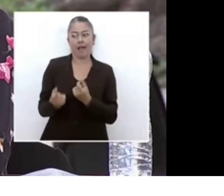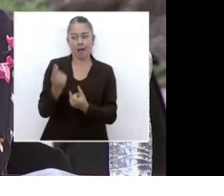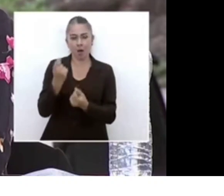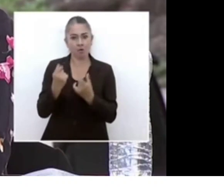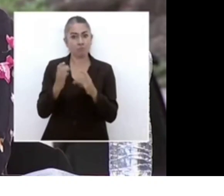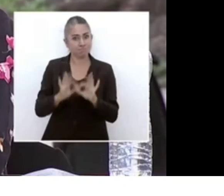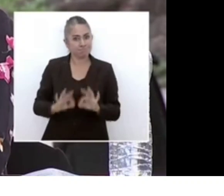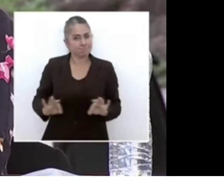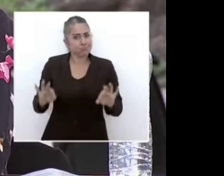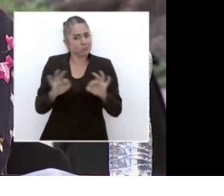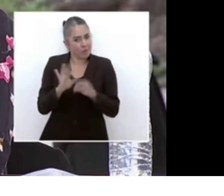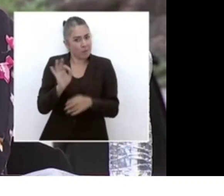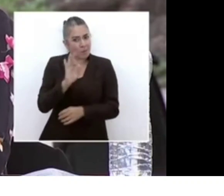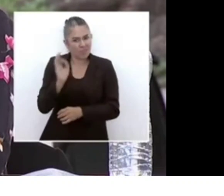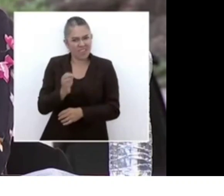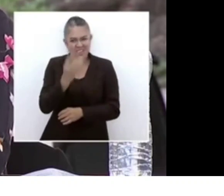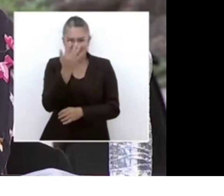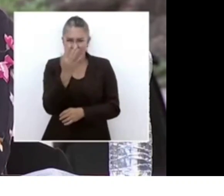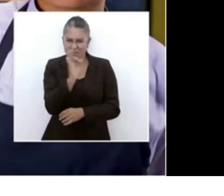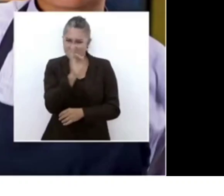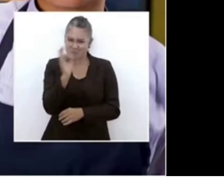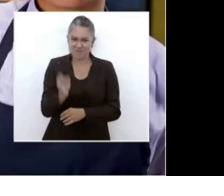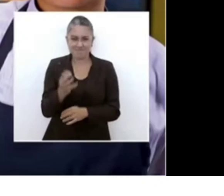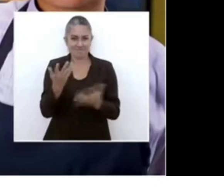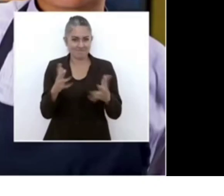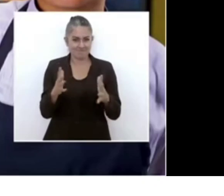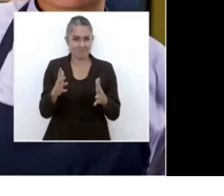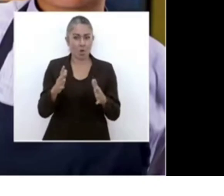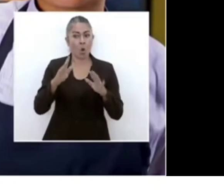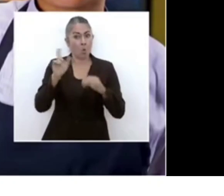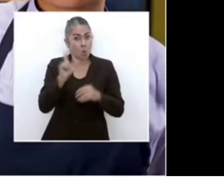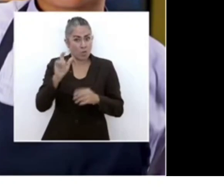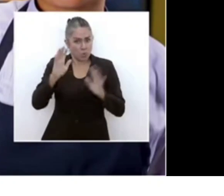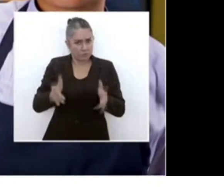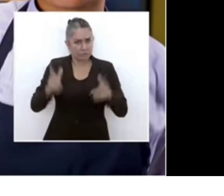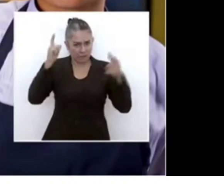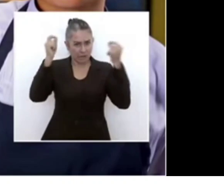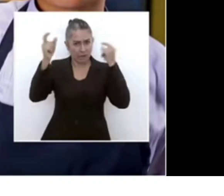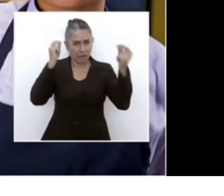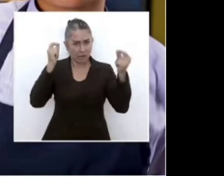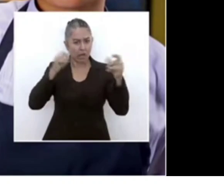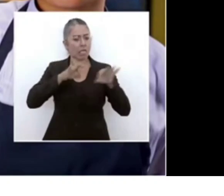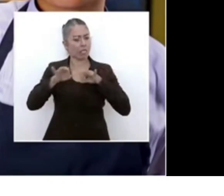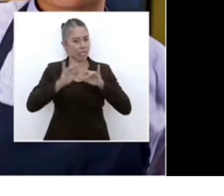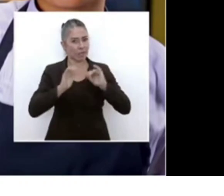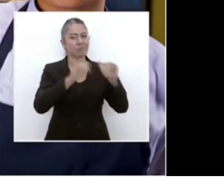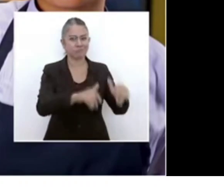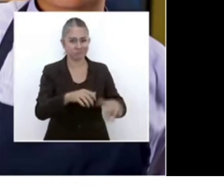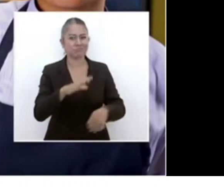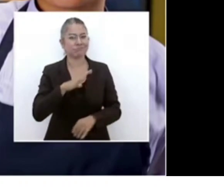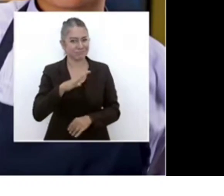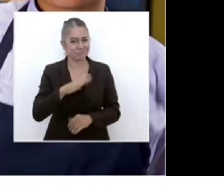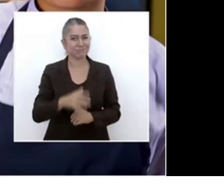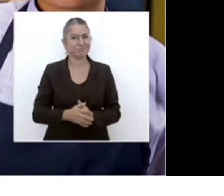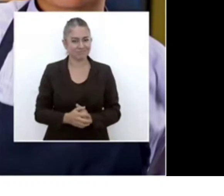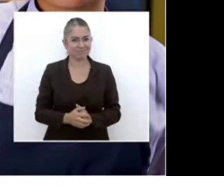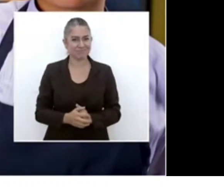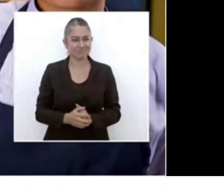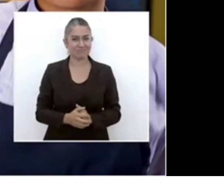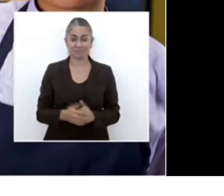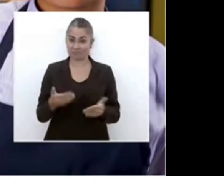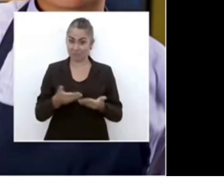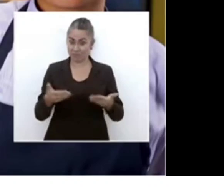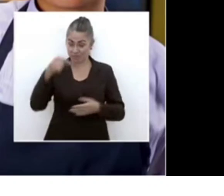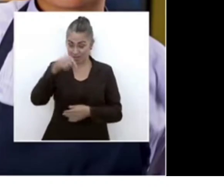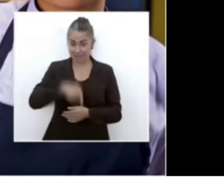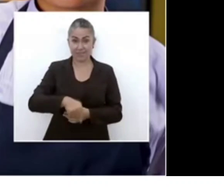muy importante, de casi el 50% al salir, consigue un empleo. Actualmente en el estado se